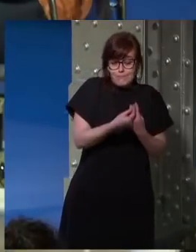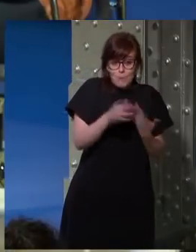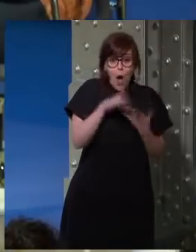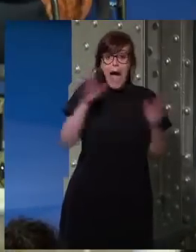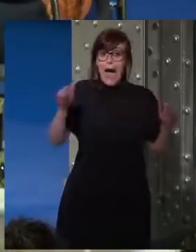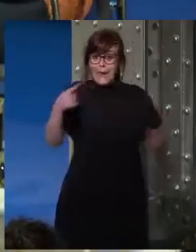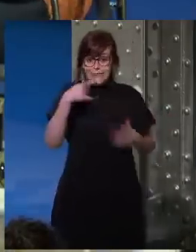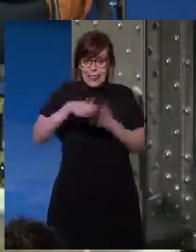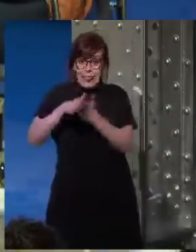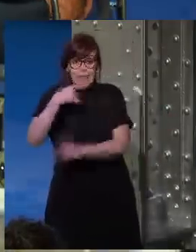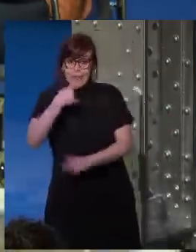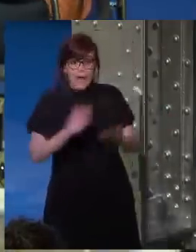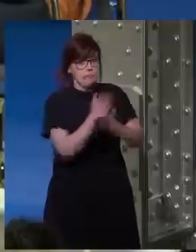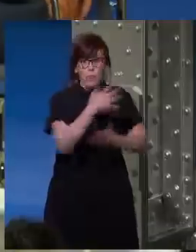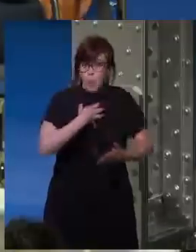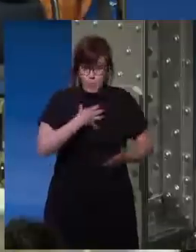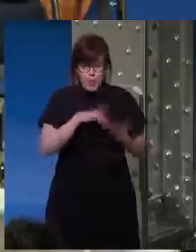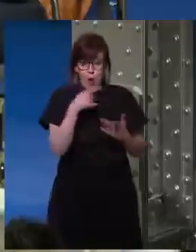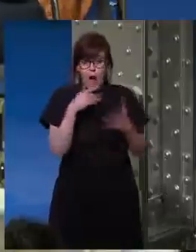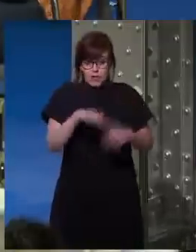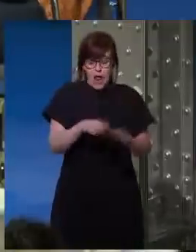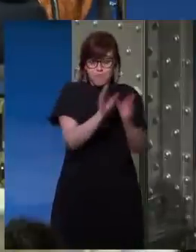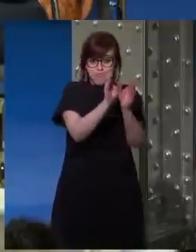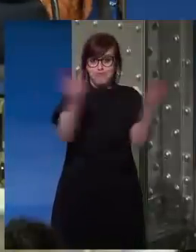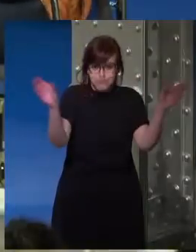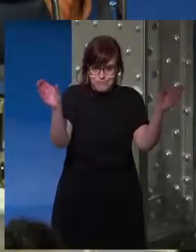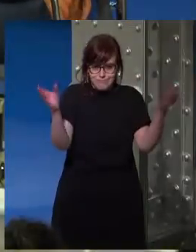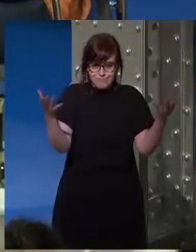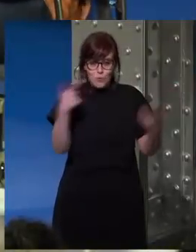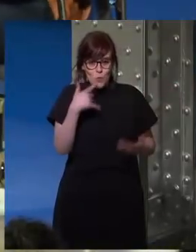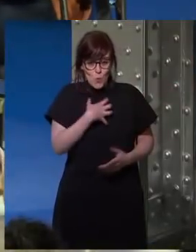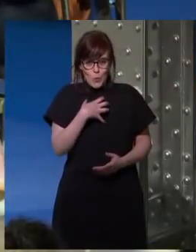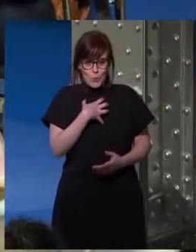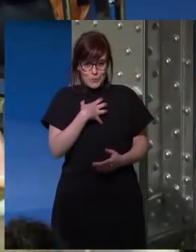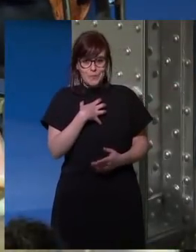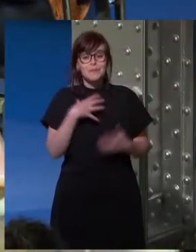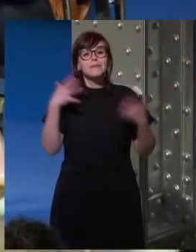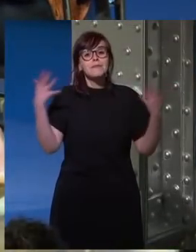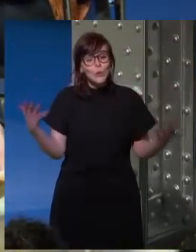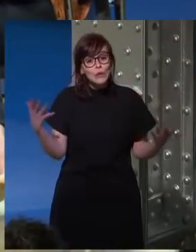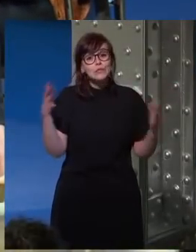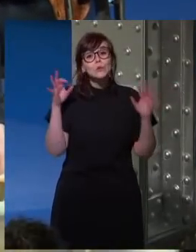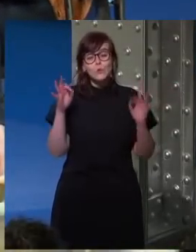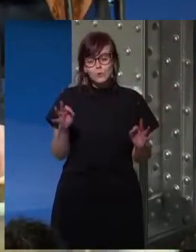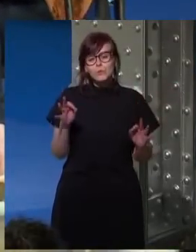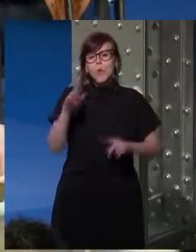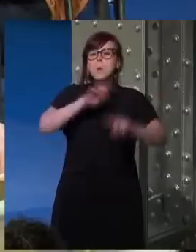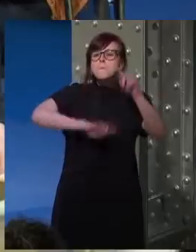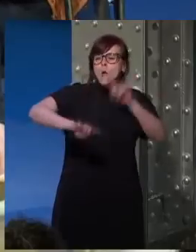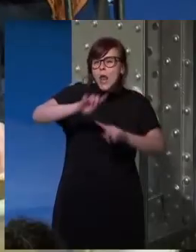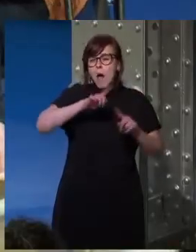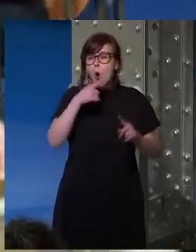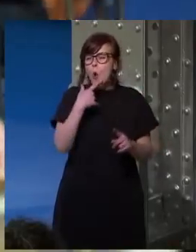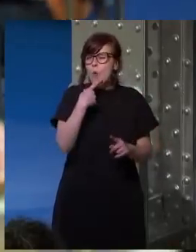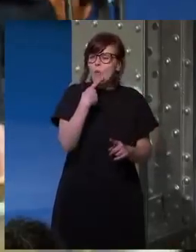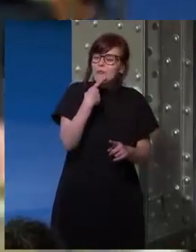cuidado, que no podemos hacer aquí 1300 páginas. Claro, no podemos hacer. Entonces ahí el problema, lo complicado, para mí